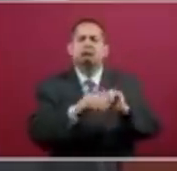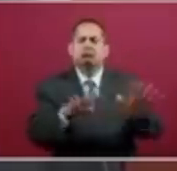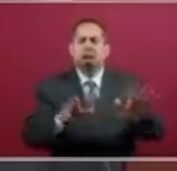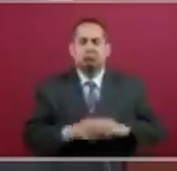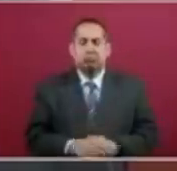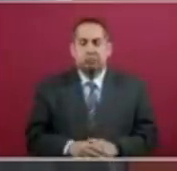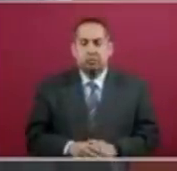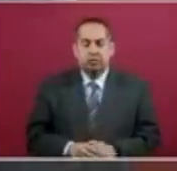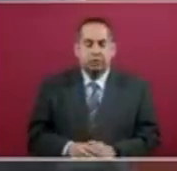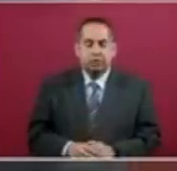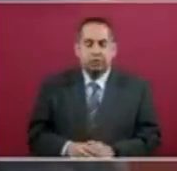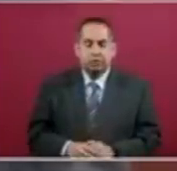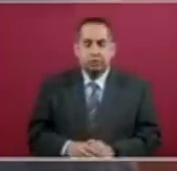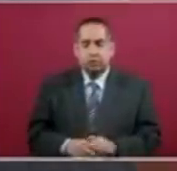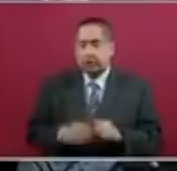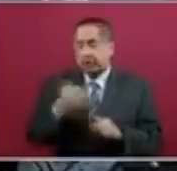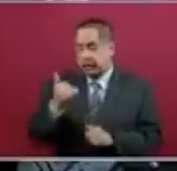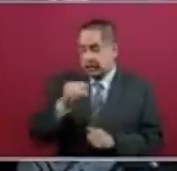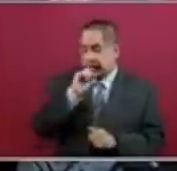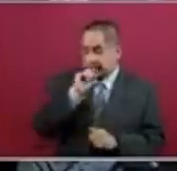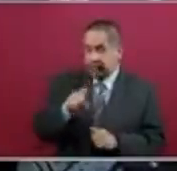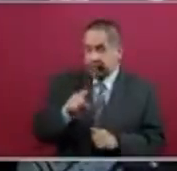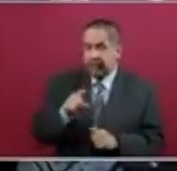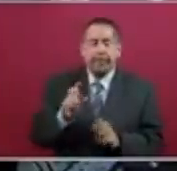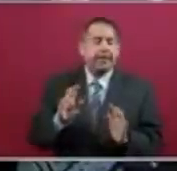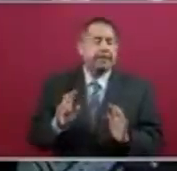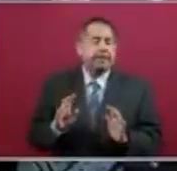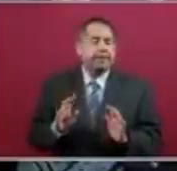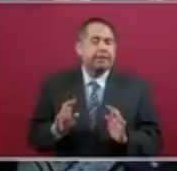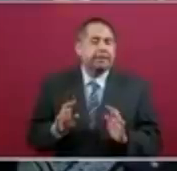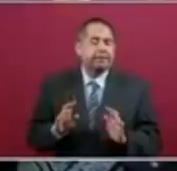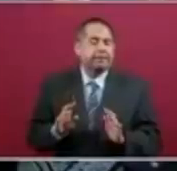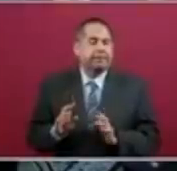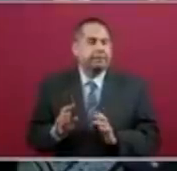Viene seguramente una etapa. Y desde luego que